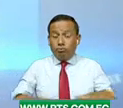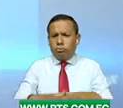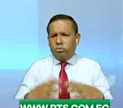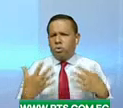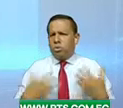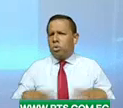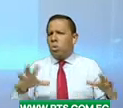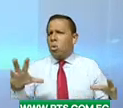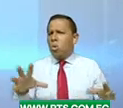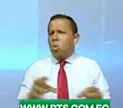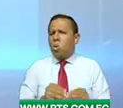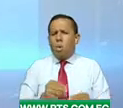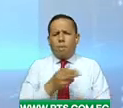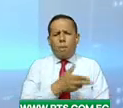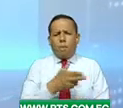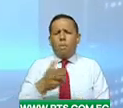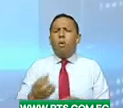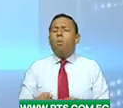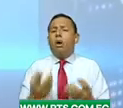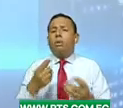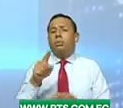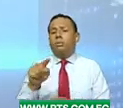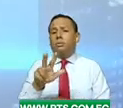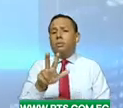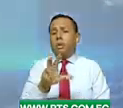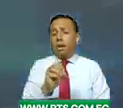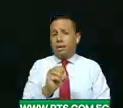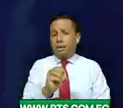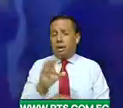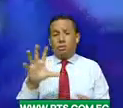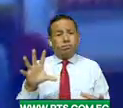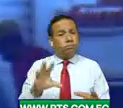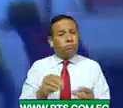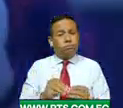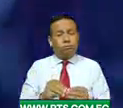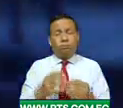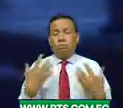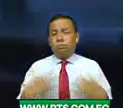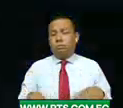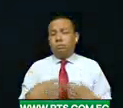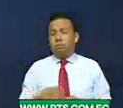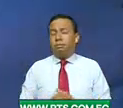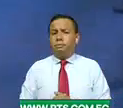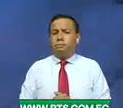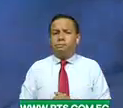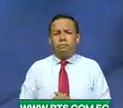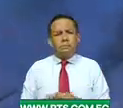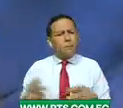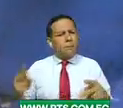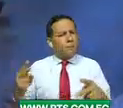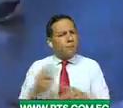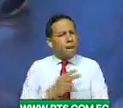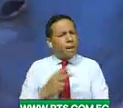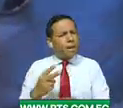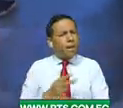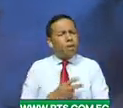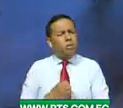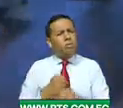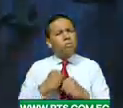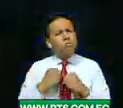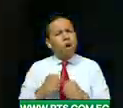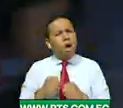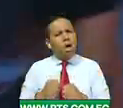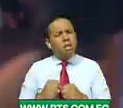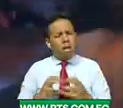cometido 130 asesinatos durante todo el año. La violencia sigue asaltando la paz